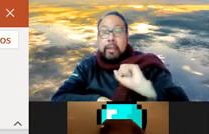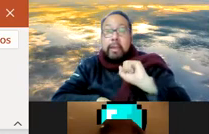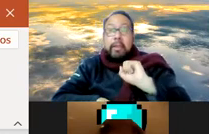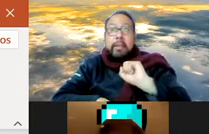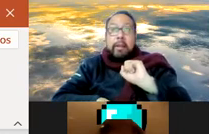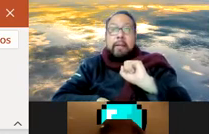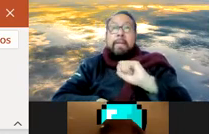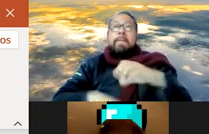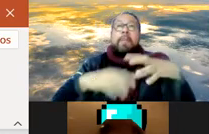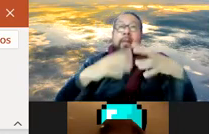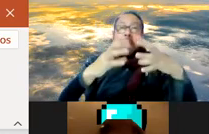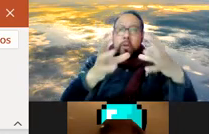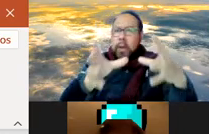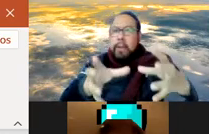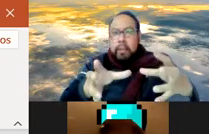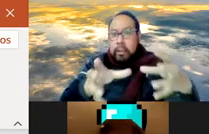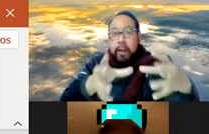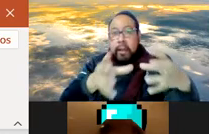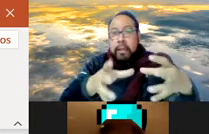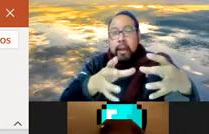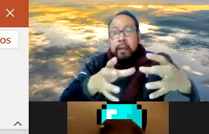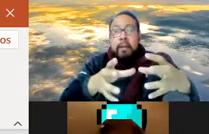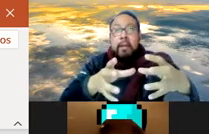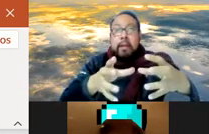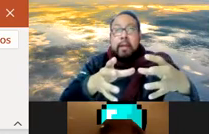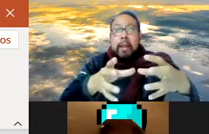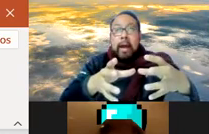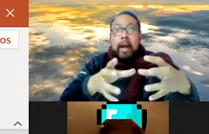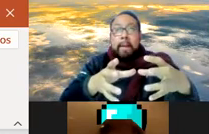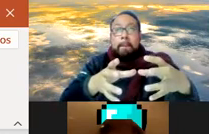laboral, que quiere decir que no solamente se va a quedar